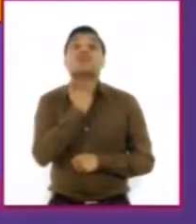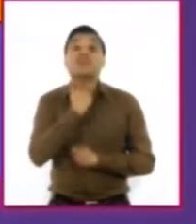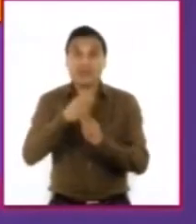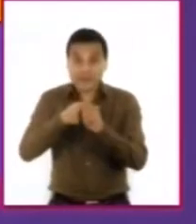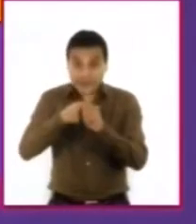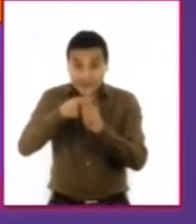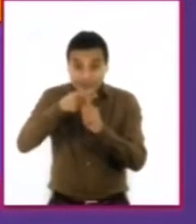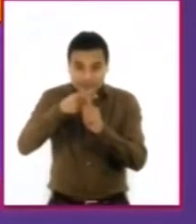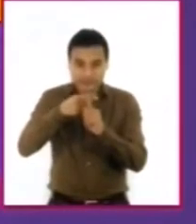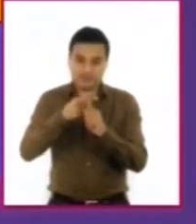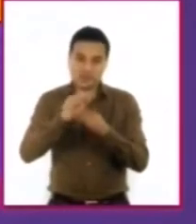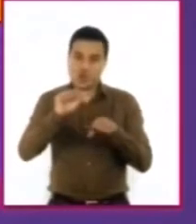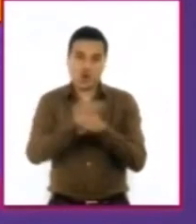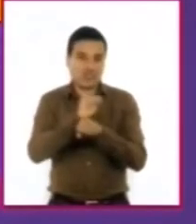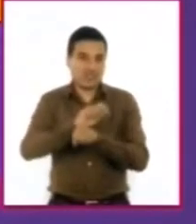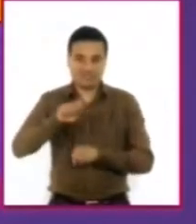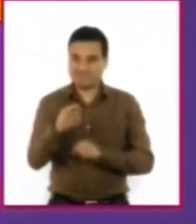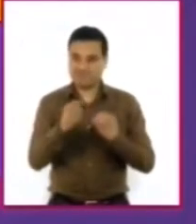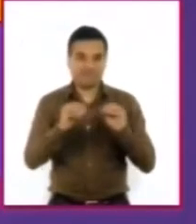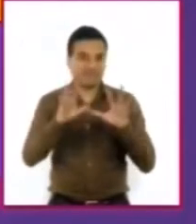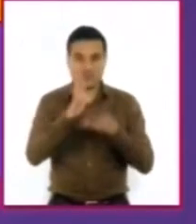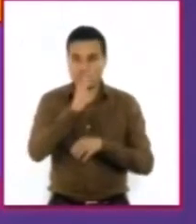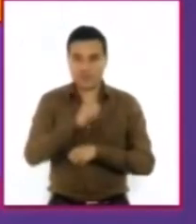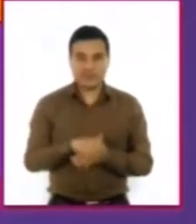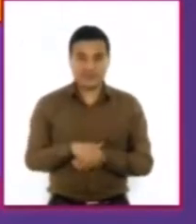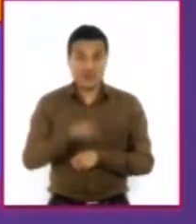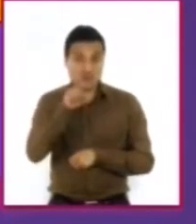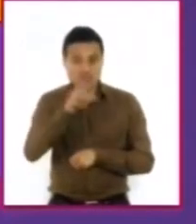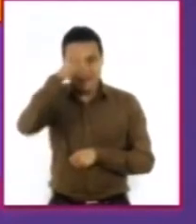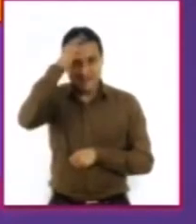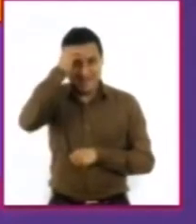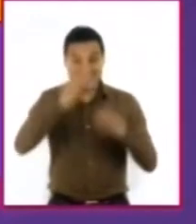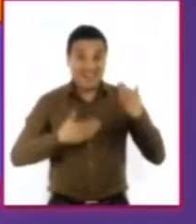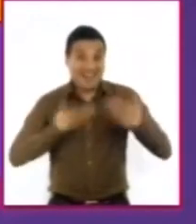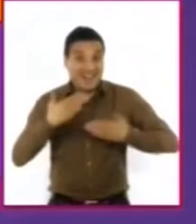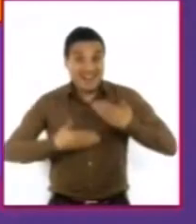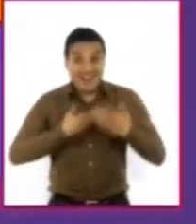de ustedes recordándoles que lo que se aprende riendo y jugando nunca se olvida.